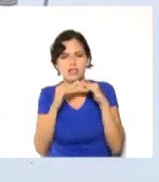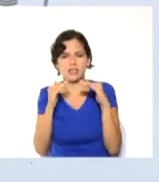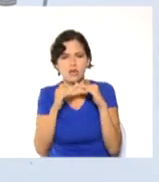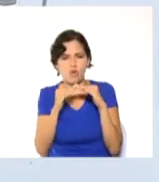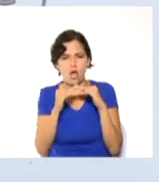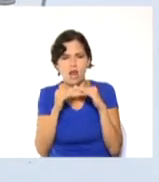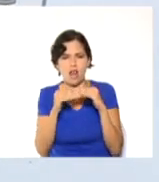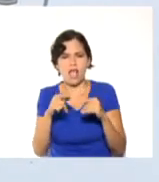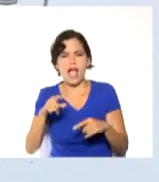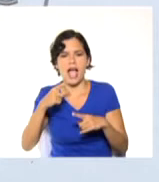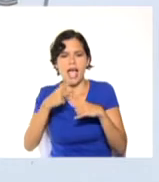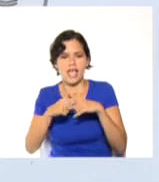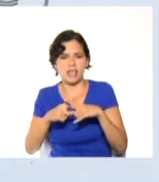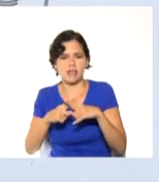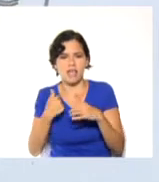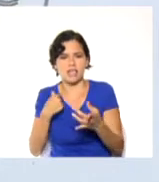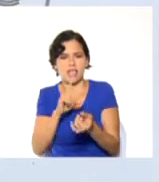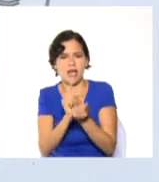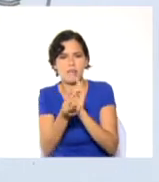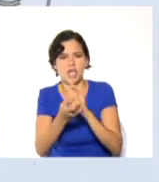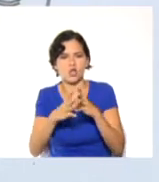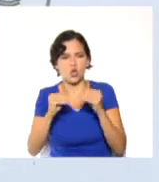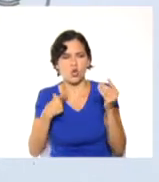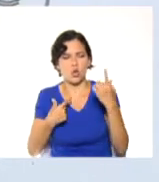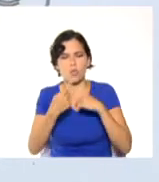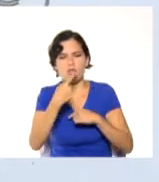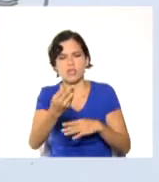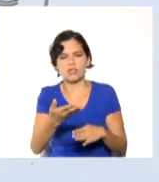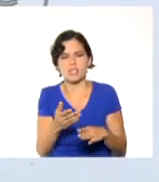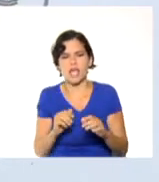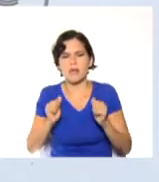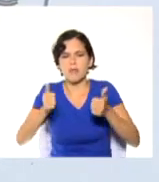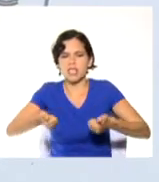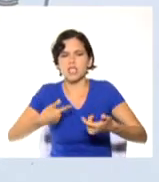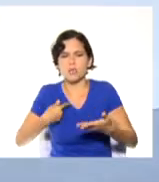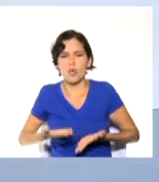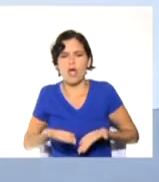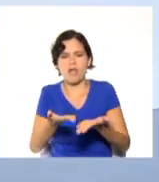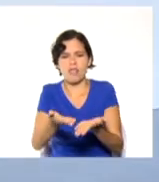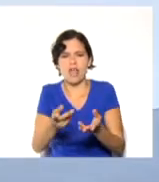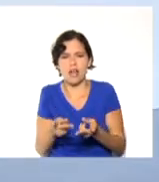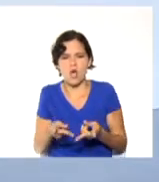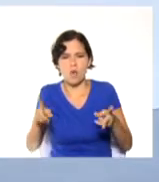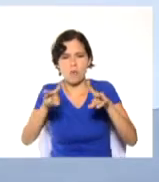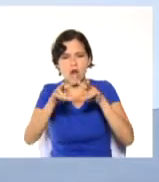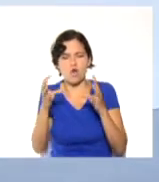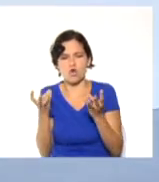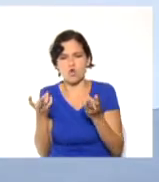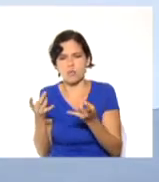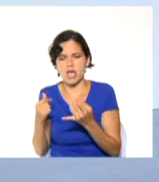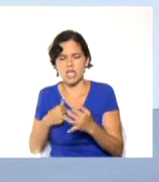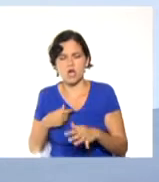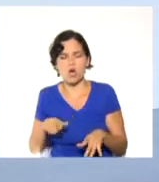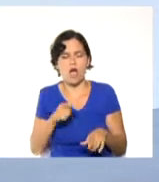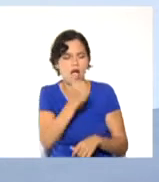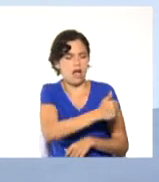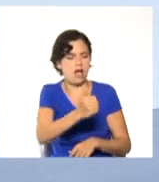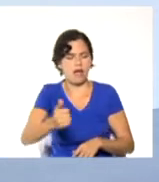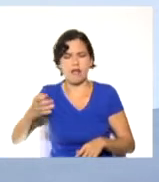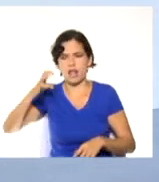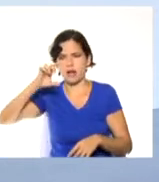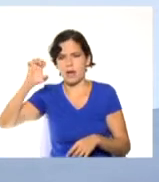X. Ya acá cambia todo, como les decía al principio. Voy a darle un valor numérico a cada variable. Entonces,